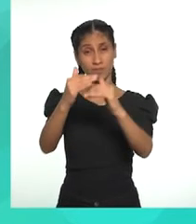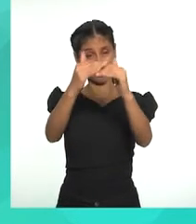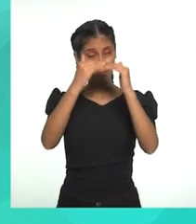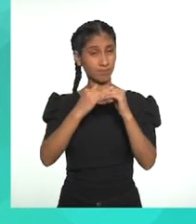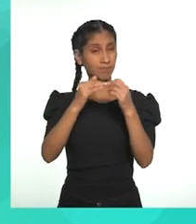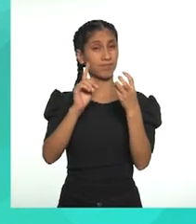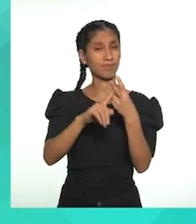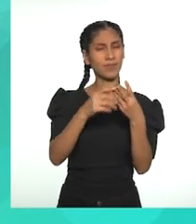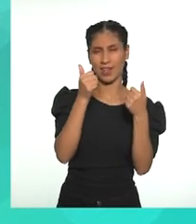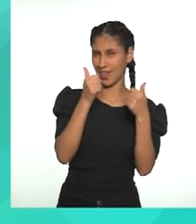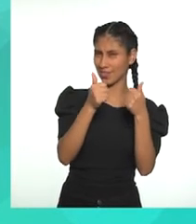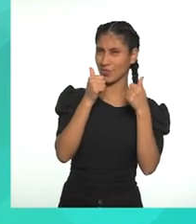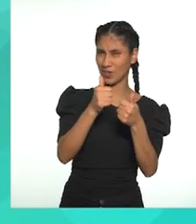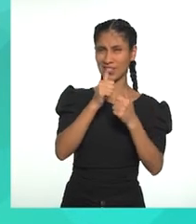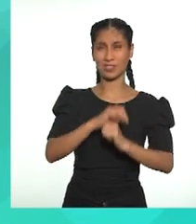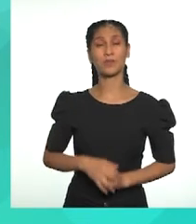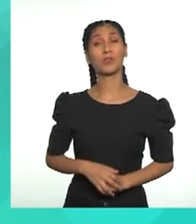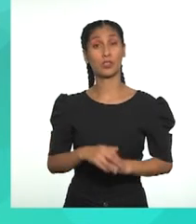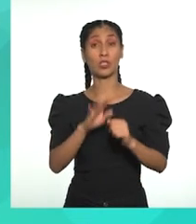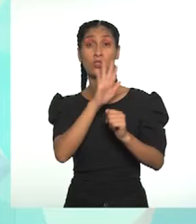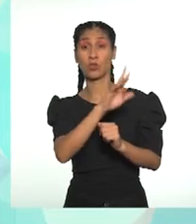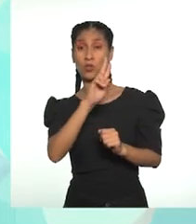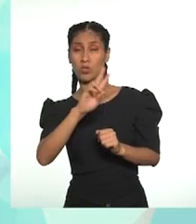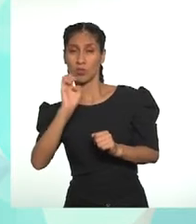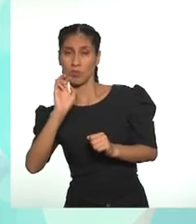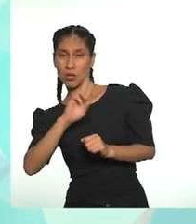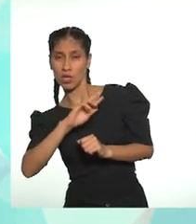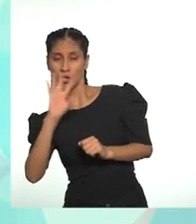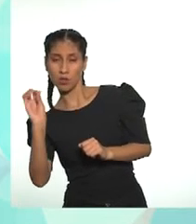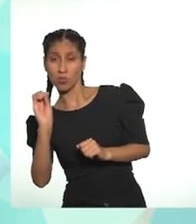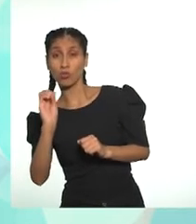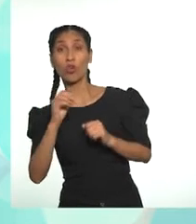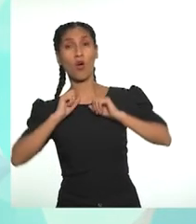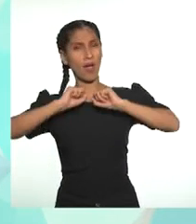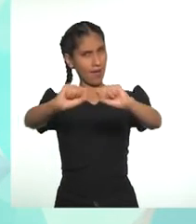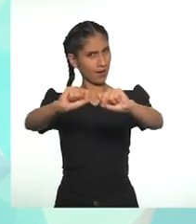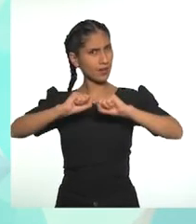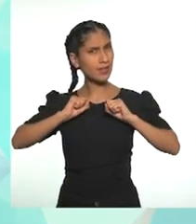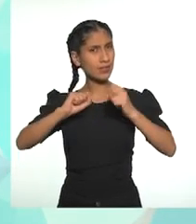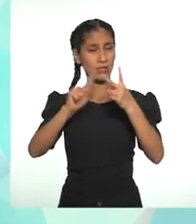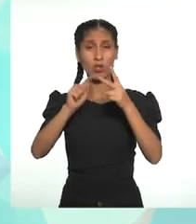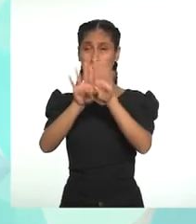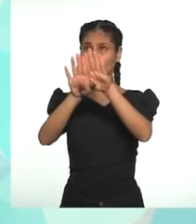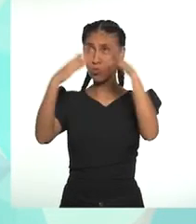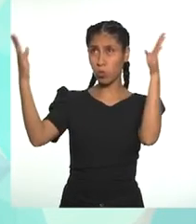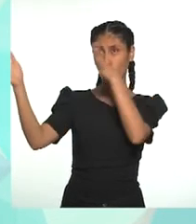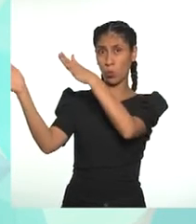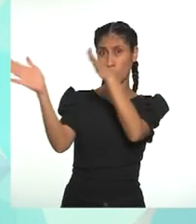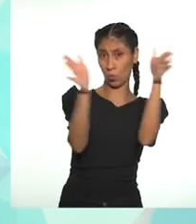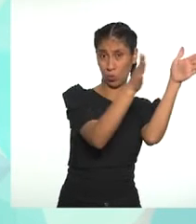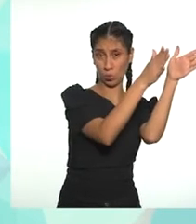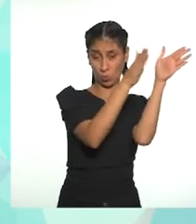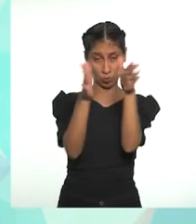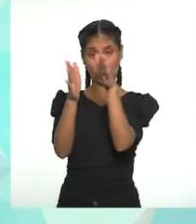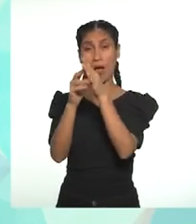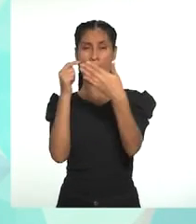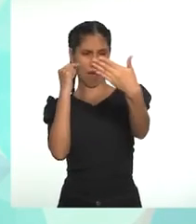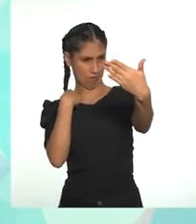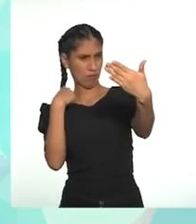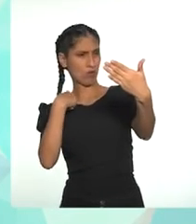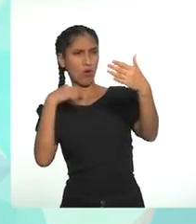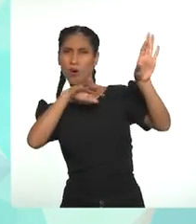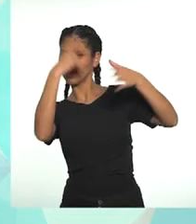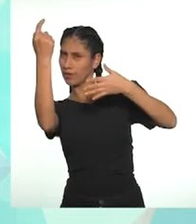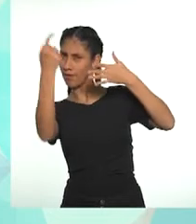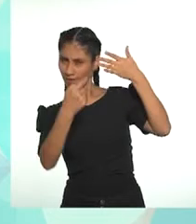puertas. Es correcto. Los verbos ejercita y ventila indican directamente que debemos realizar